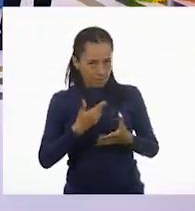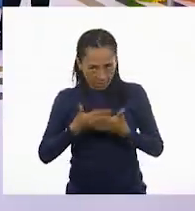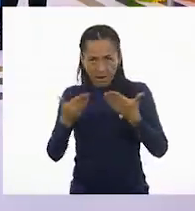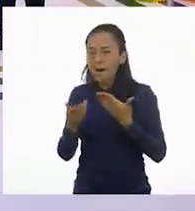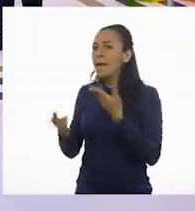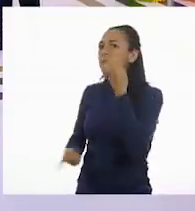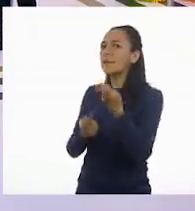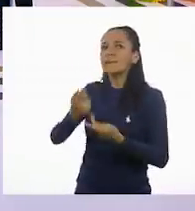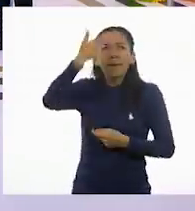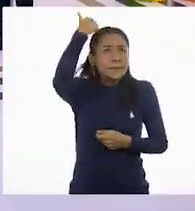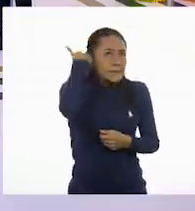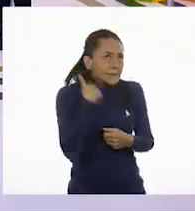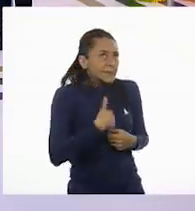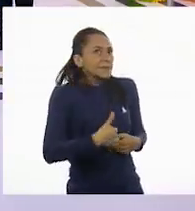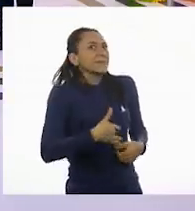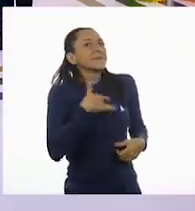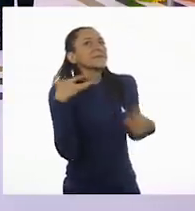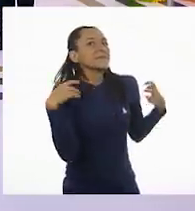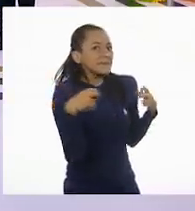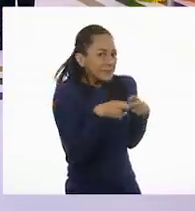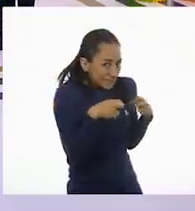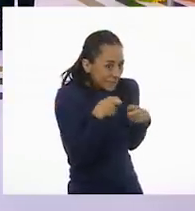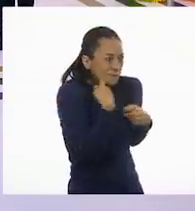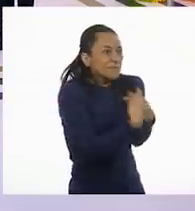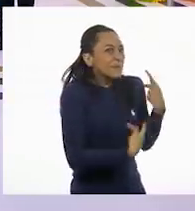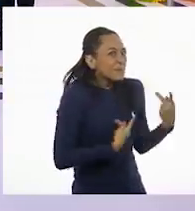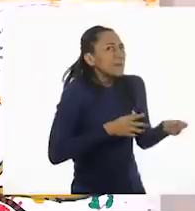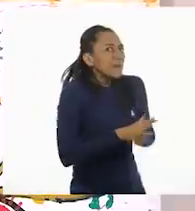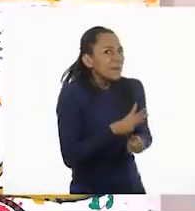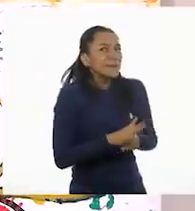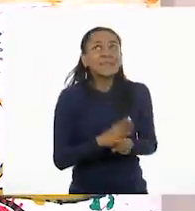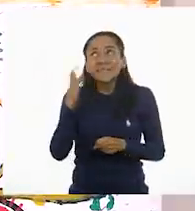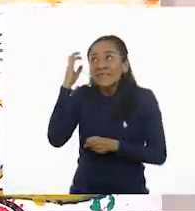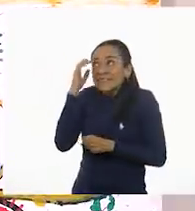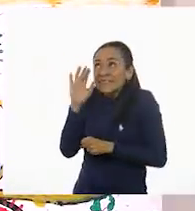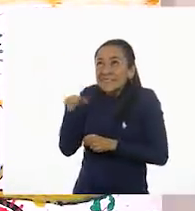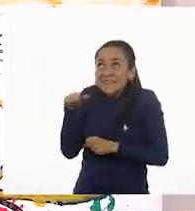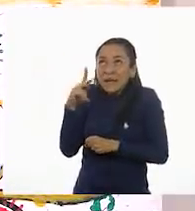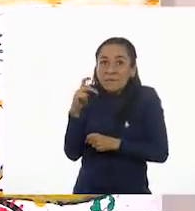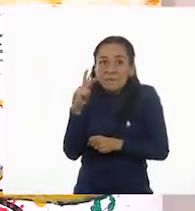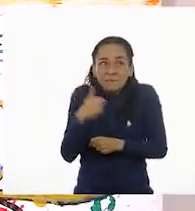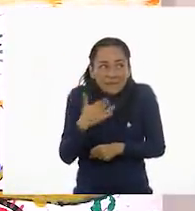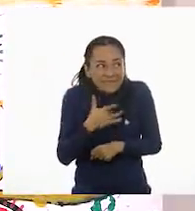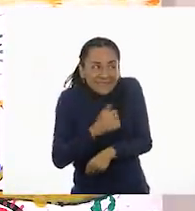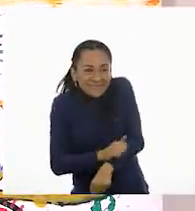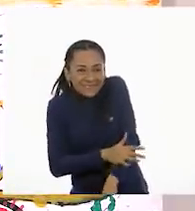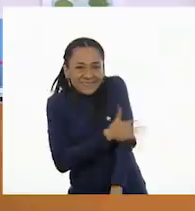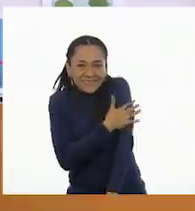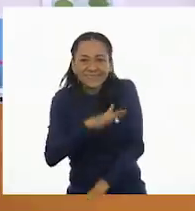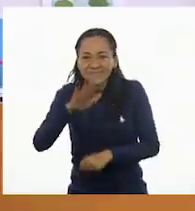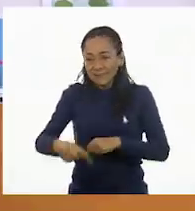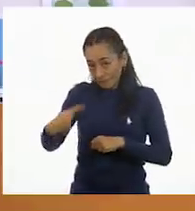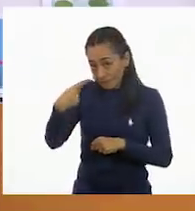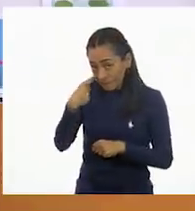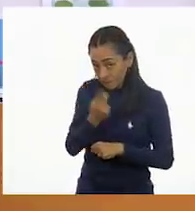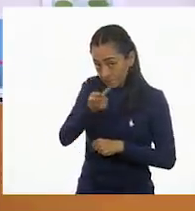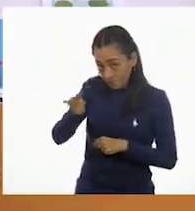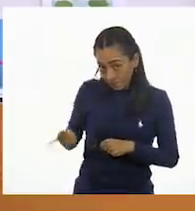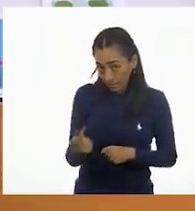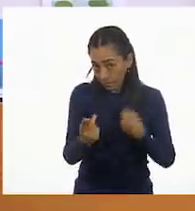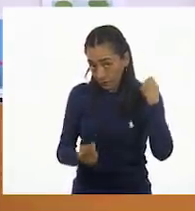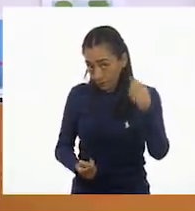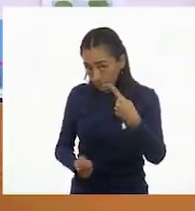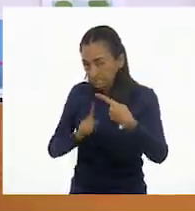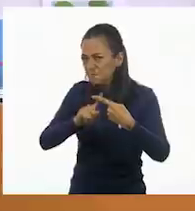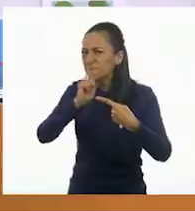¡Qué nervios! A ver qué preguntas son. Sí, estoy emocionado, Pepe. La primera pregunta dice: ¿qué les dijo